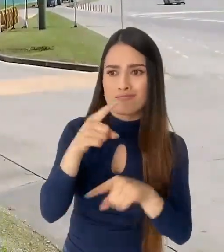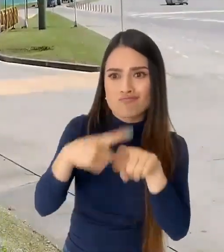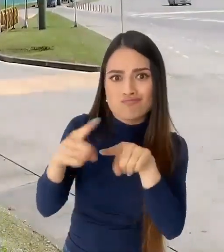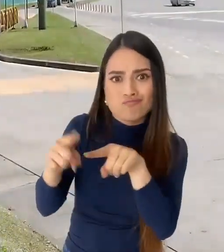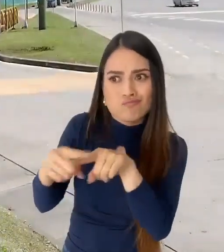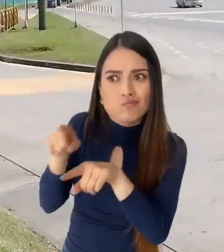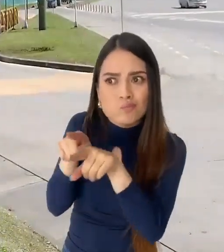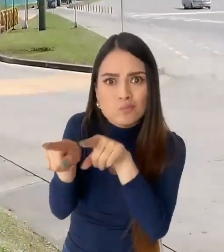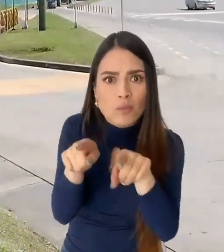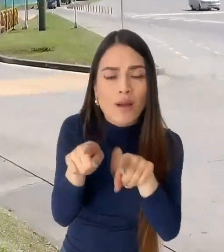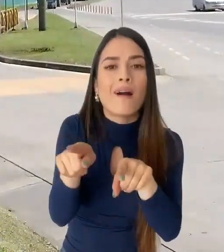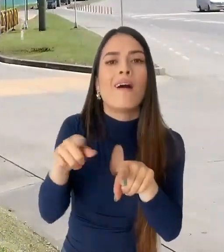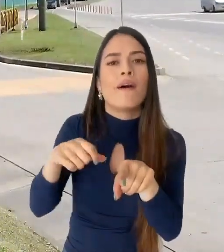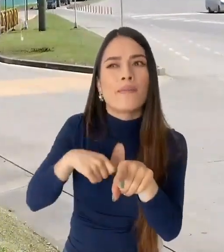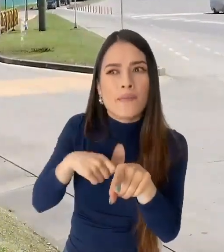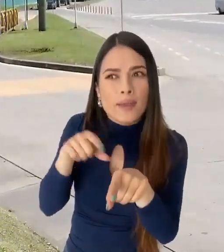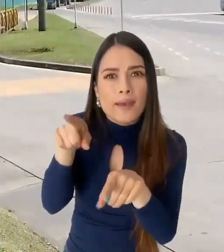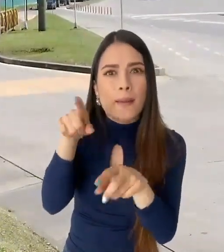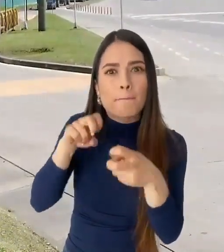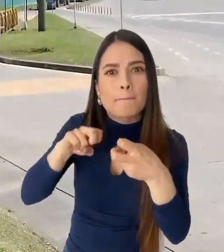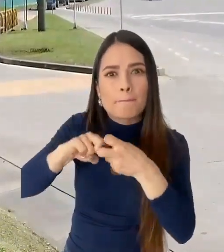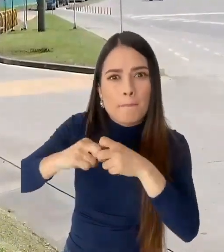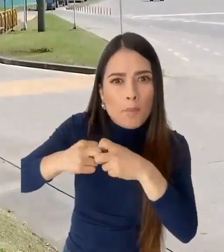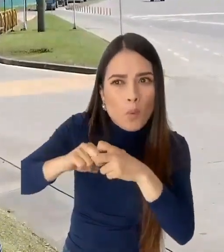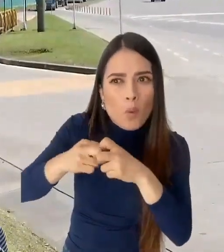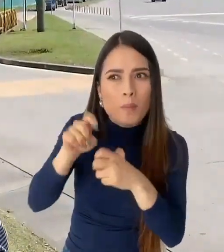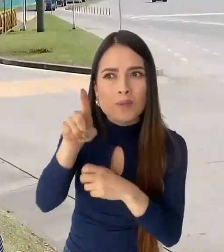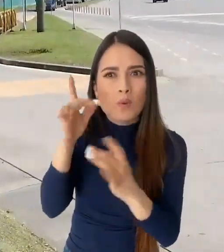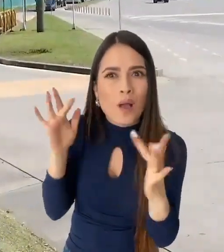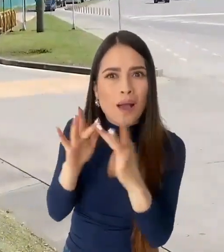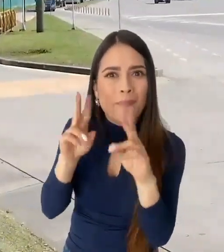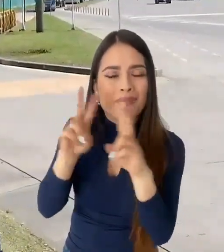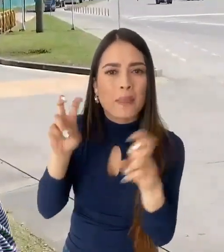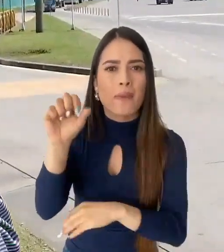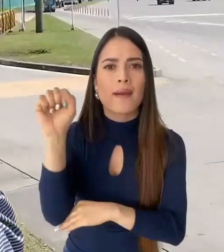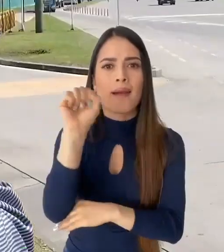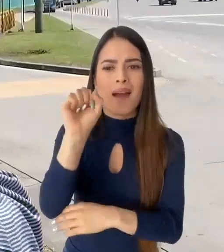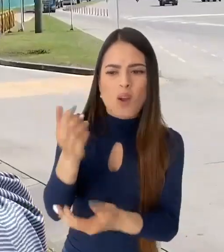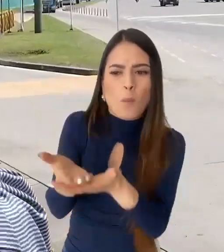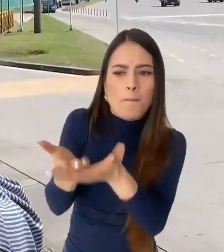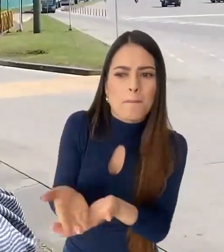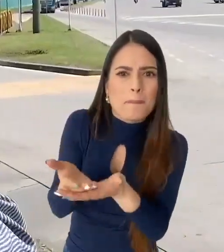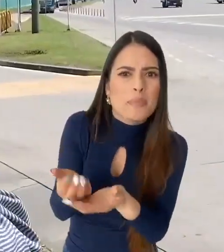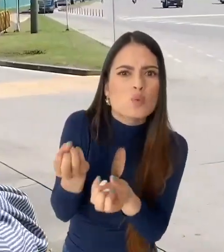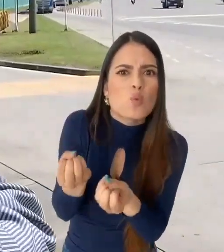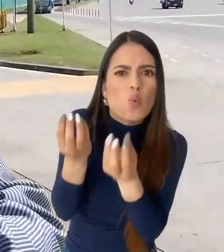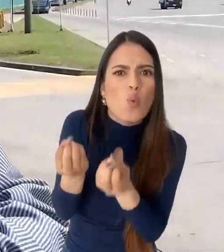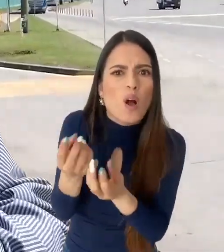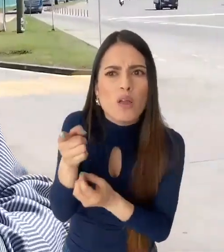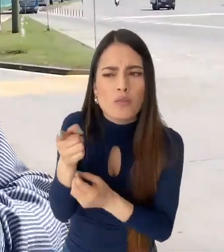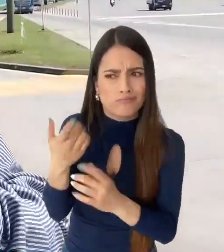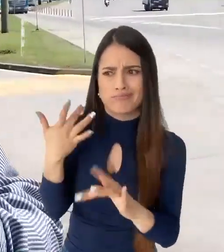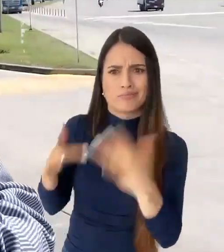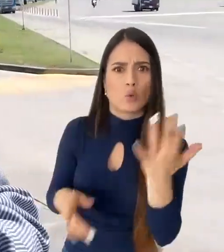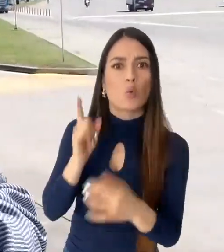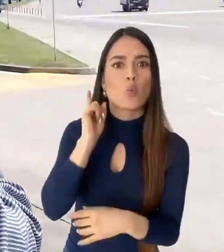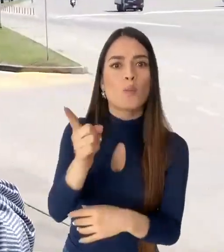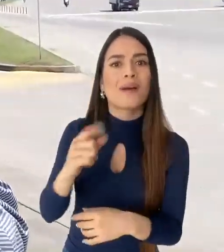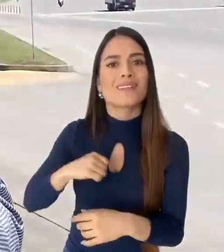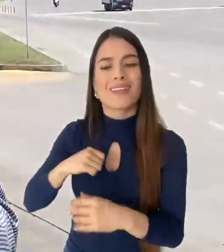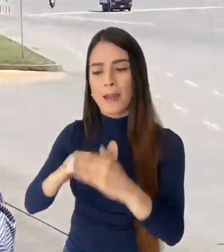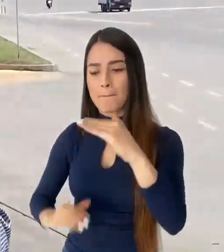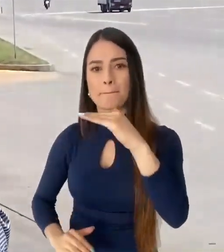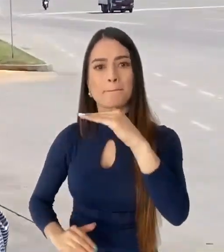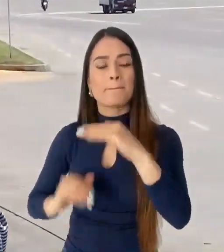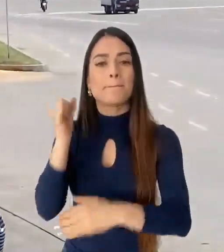aproximadamente presentan algún tipo de inconsistencias relativa al peso bruto vehicular porque aparecen